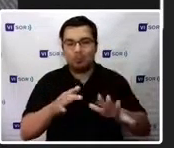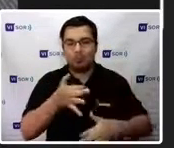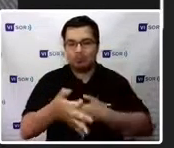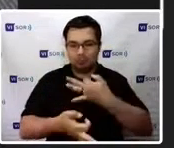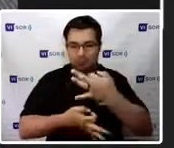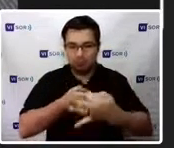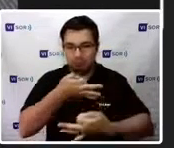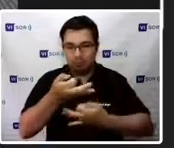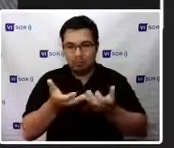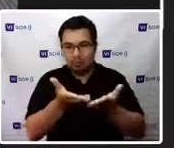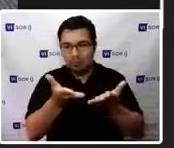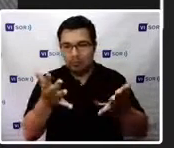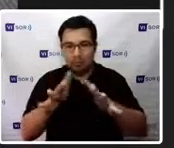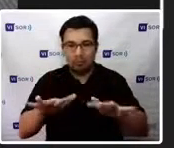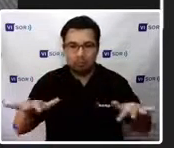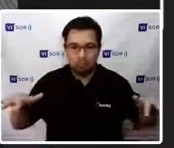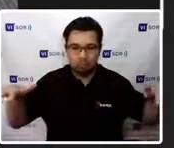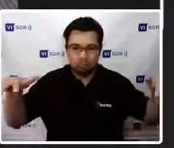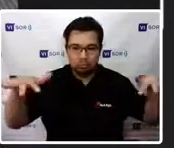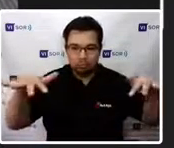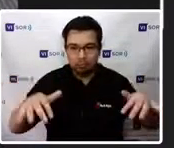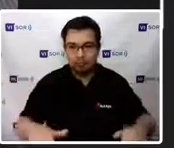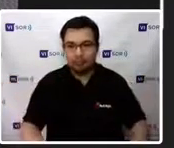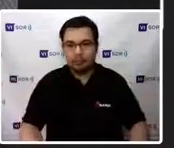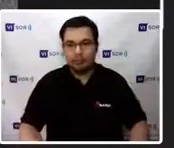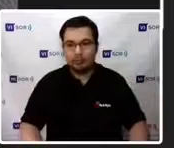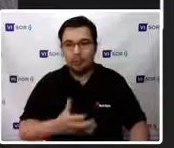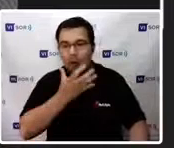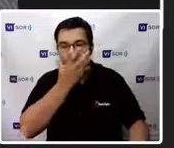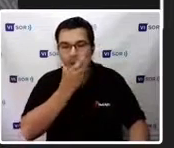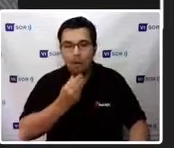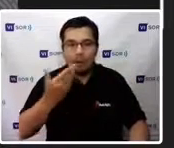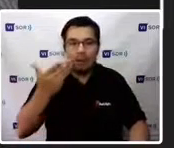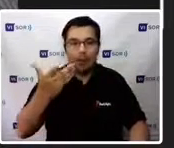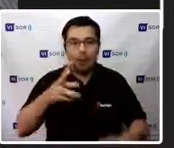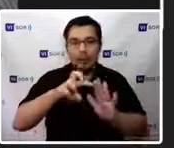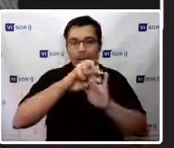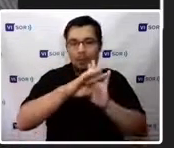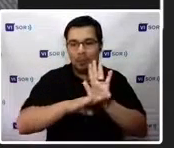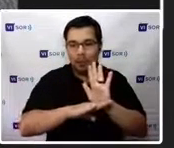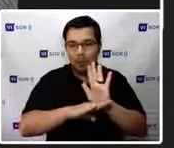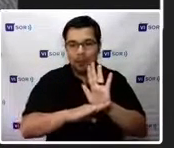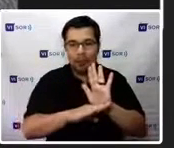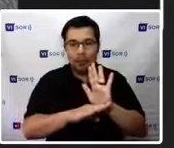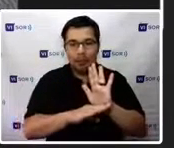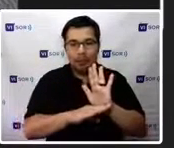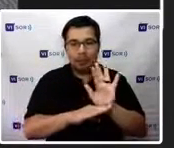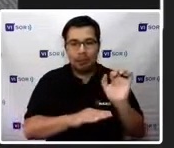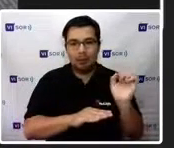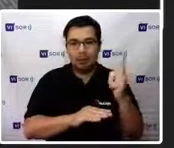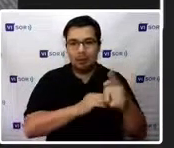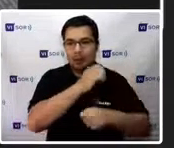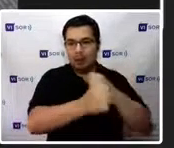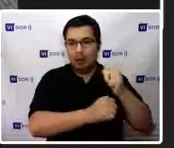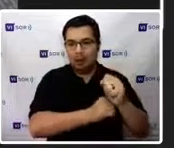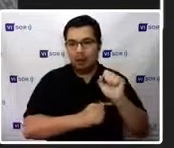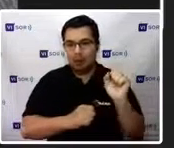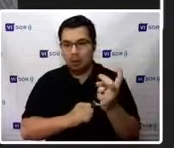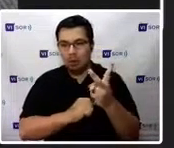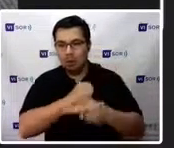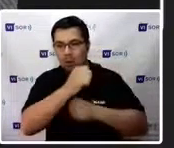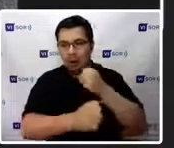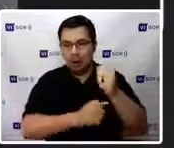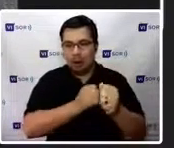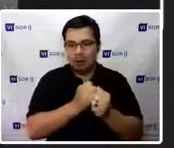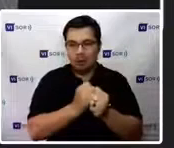Que entiendan que lo lindo de este programa estudio es que es un programa que los 2 primeros años, como decía Juan por ahí, son técnicos, ¿no? Ustedes pueden obviamente